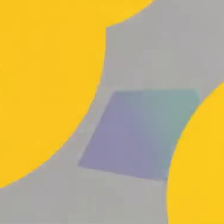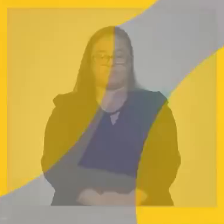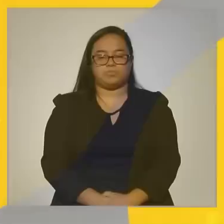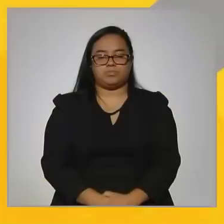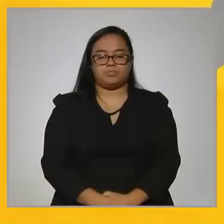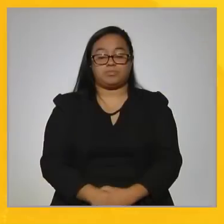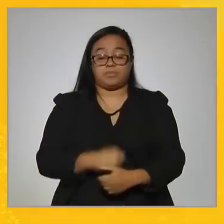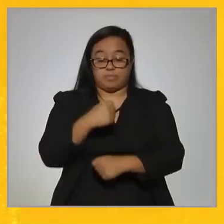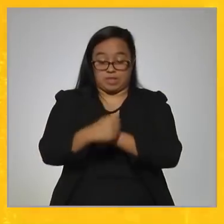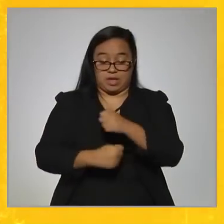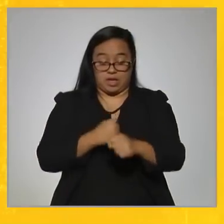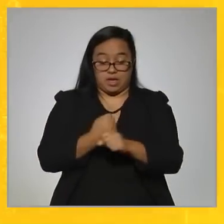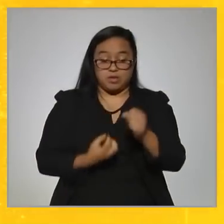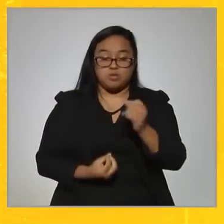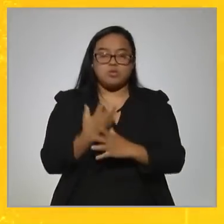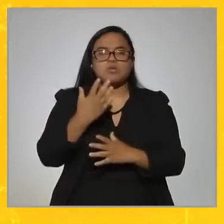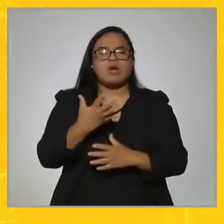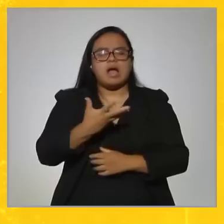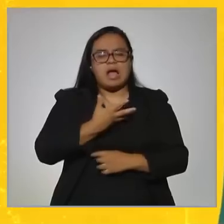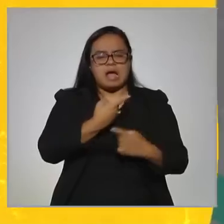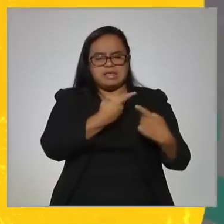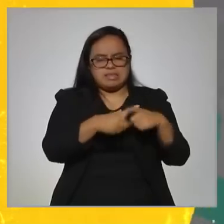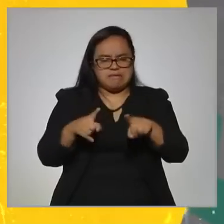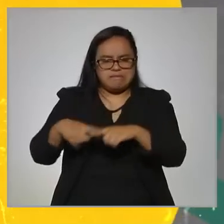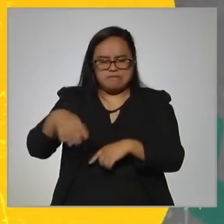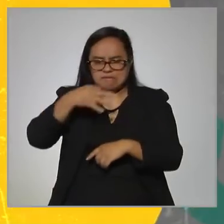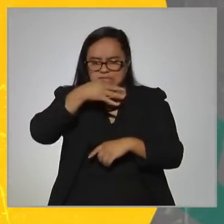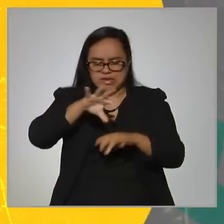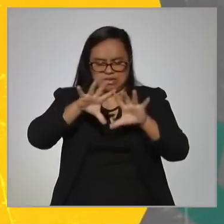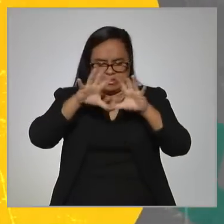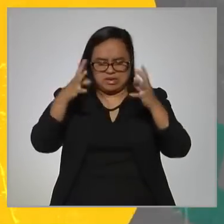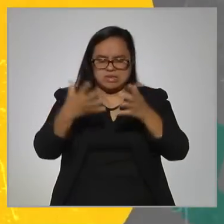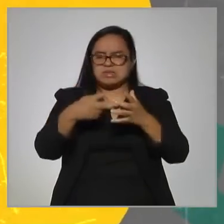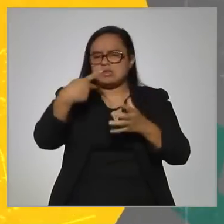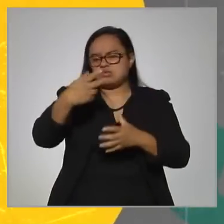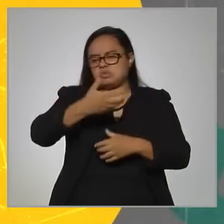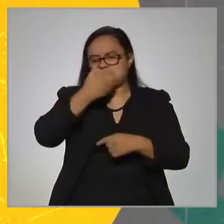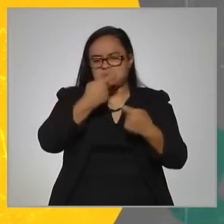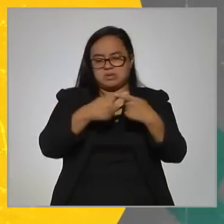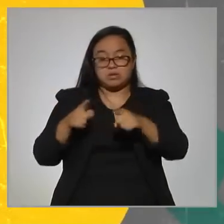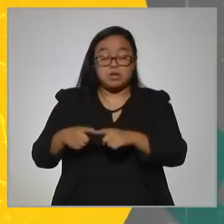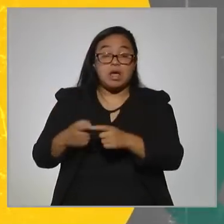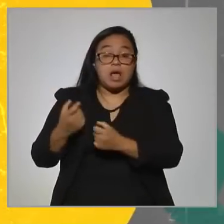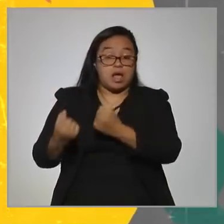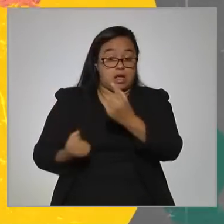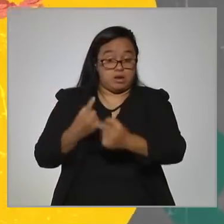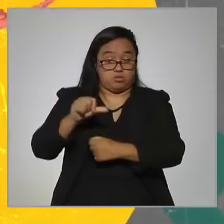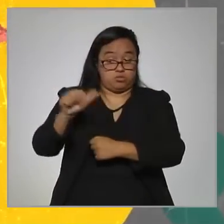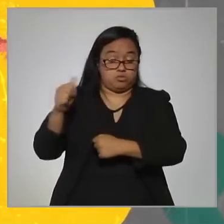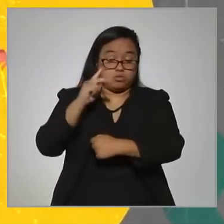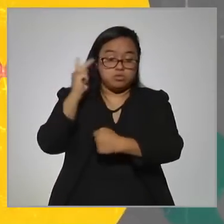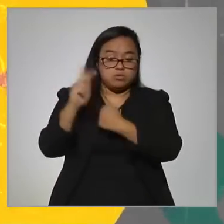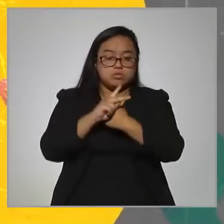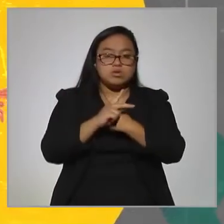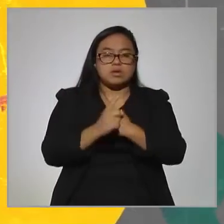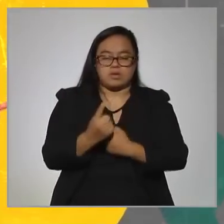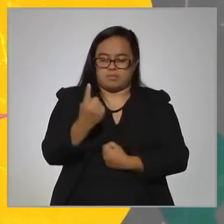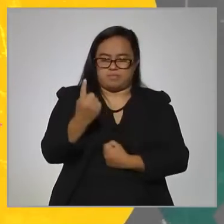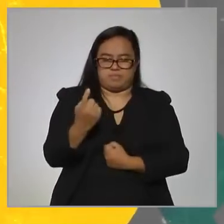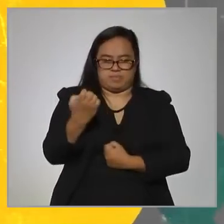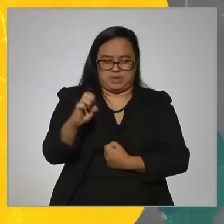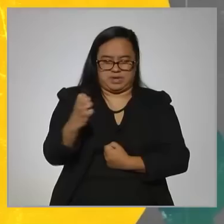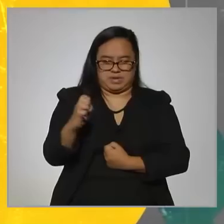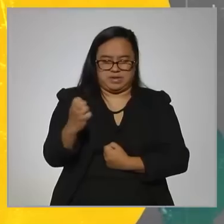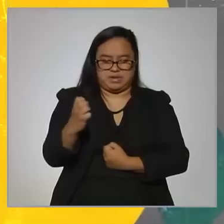El Año Nuevo se celebra de múltiples maneras alrededor del mundo. En muchos países, el 1 de